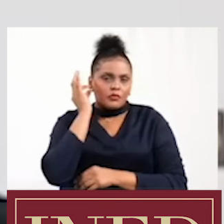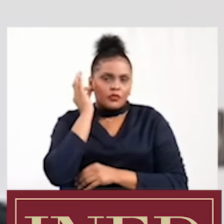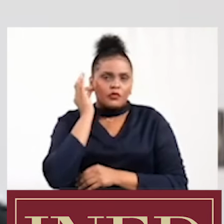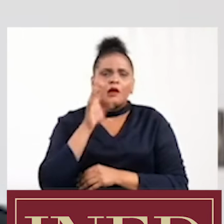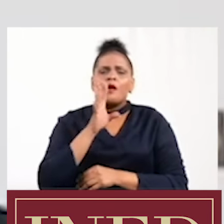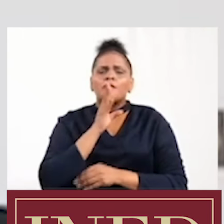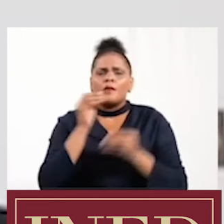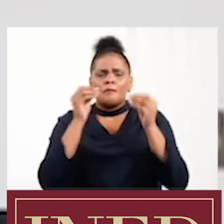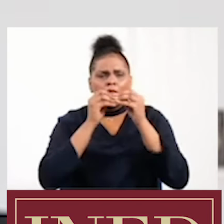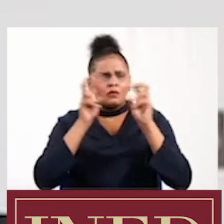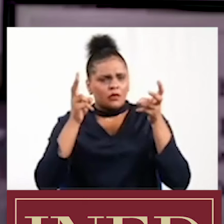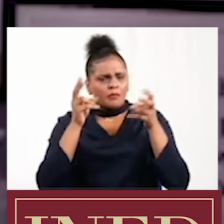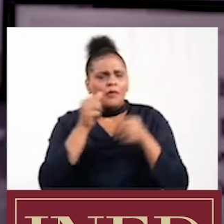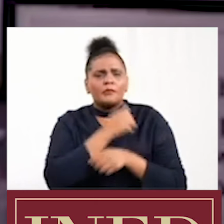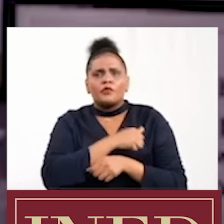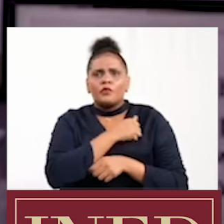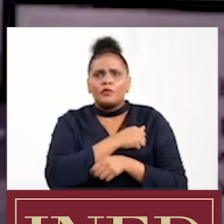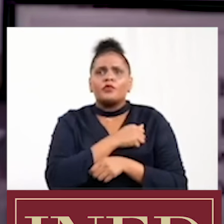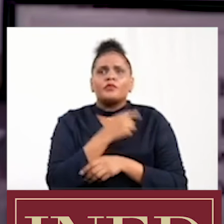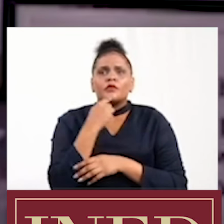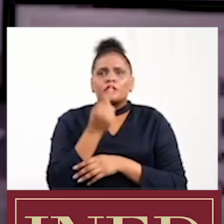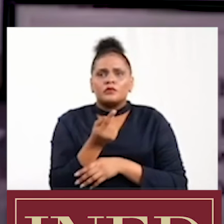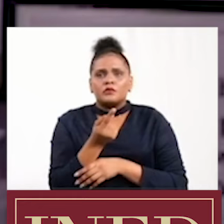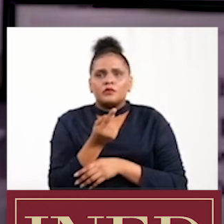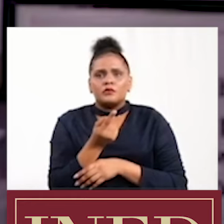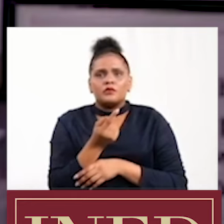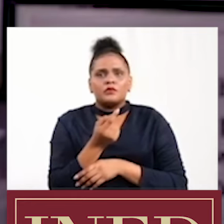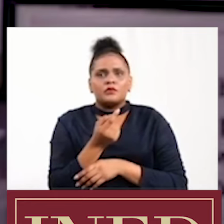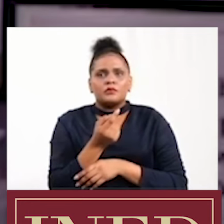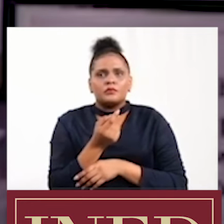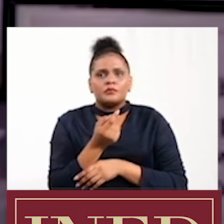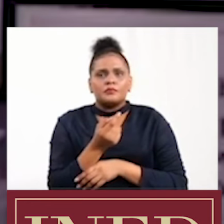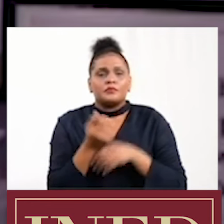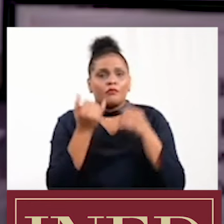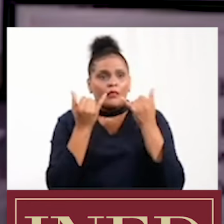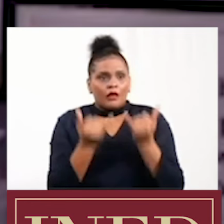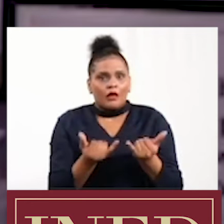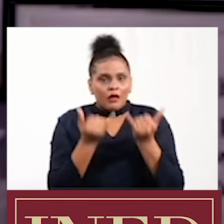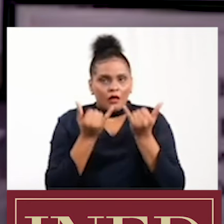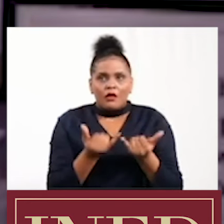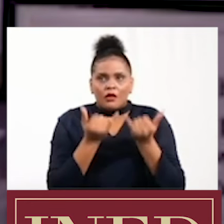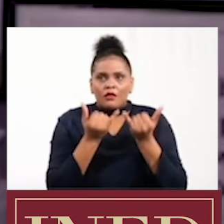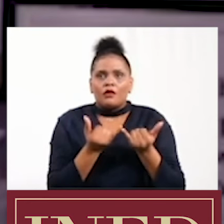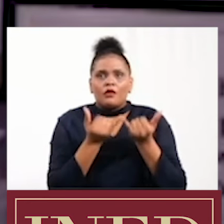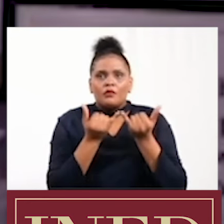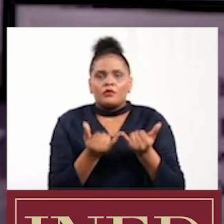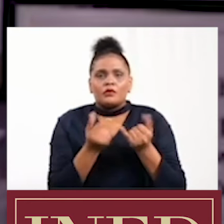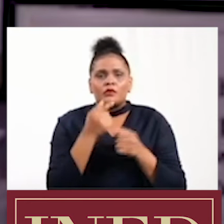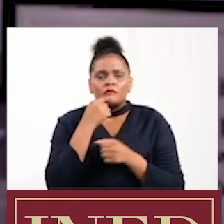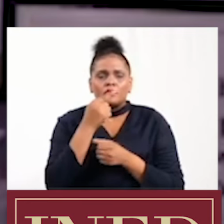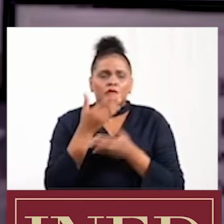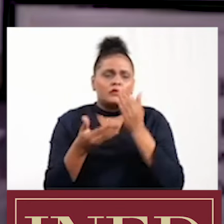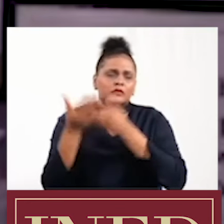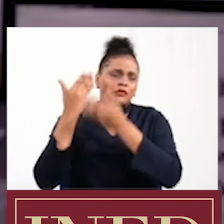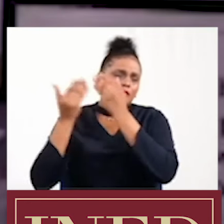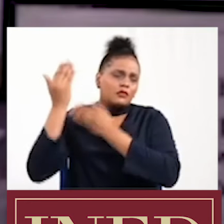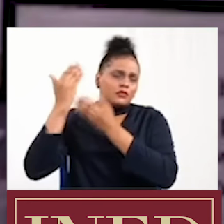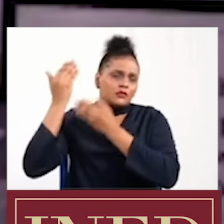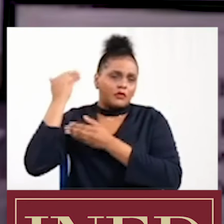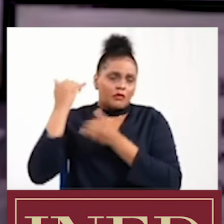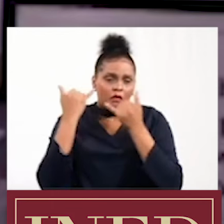este tema si bueno este es un fenómeno que es que se está abordando en los últimos años que se está